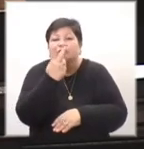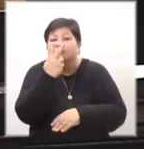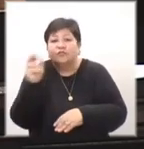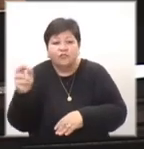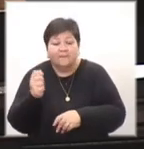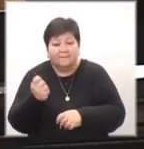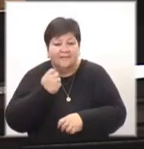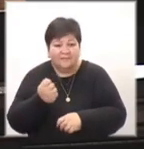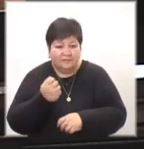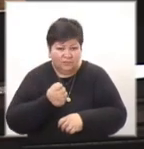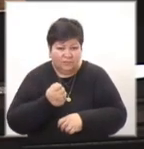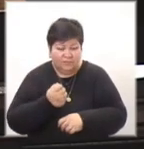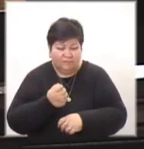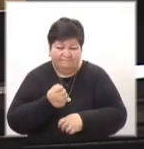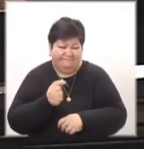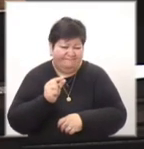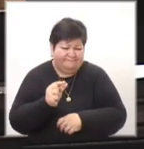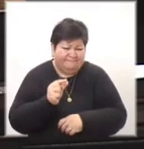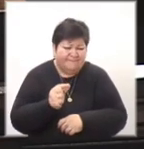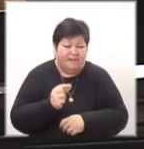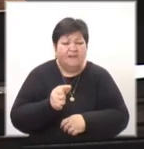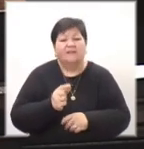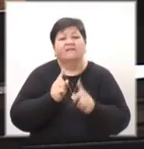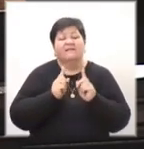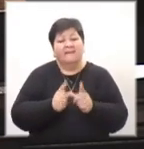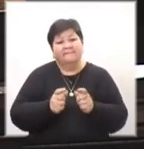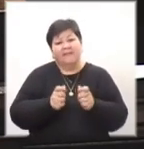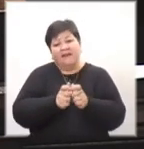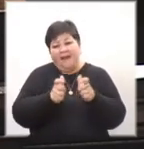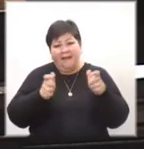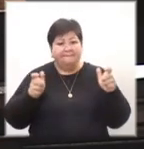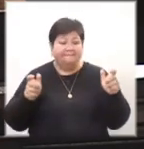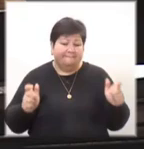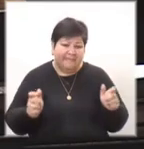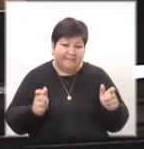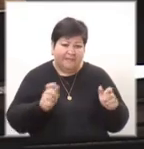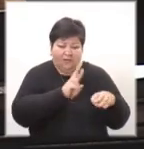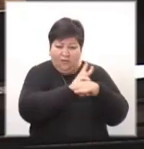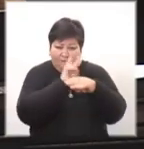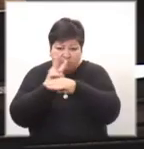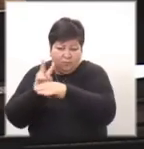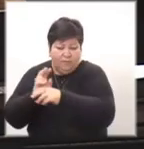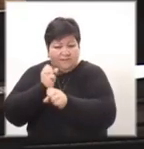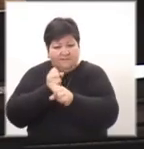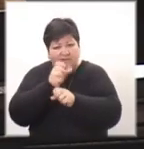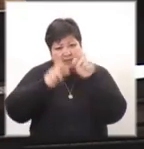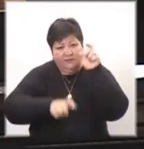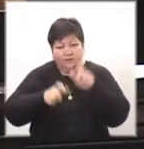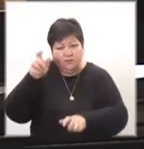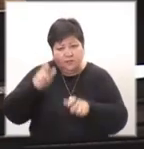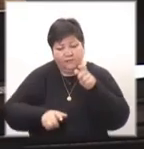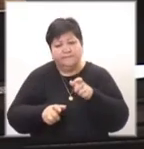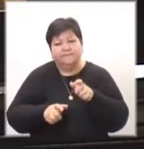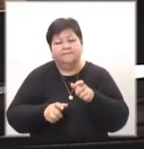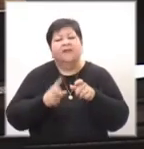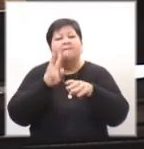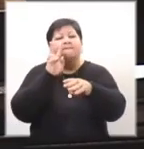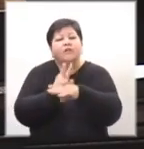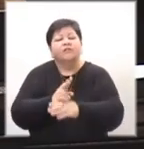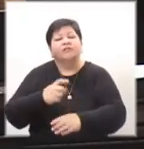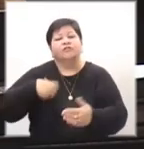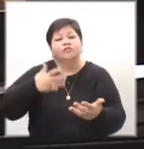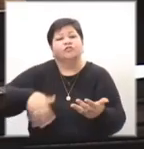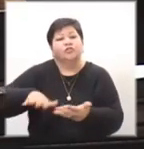amplió sustancialmente la cobertura de derechos a trabajadores y trabajadoras. En particular, se aumentó la protección social a los